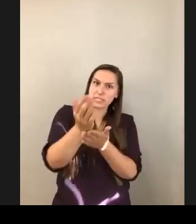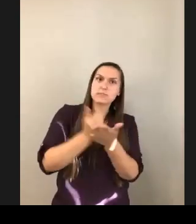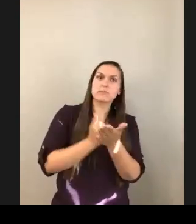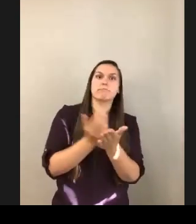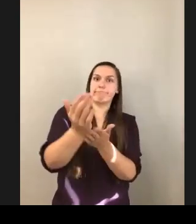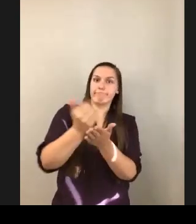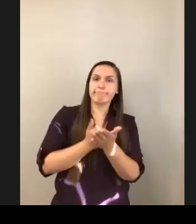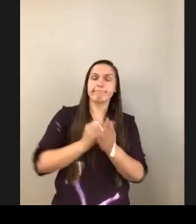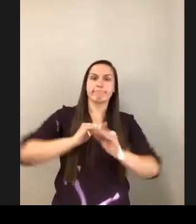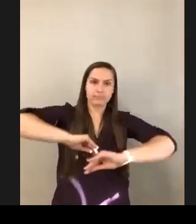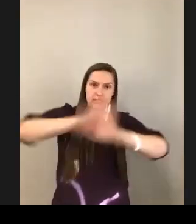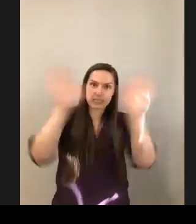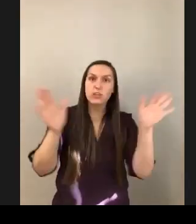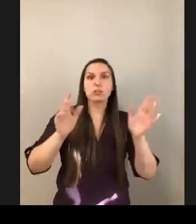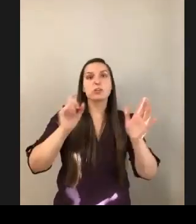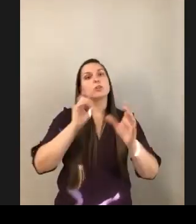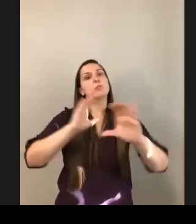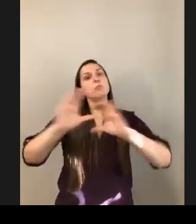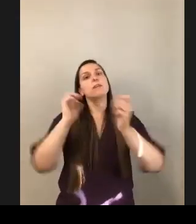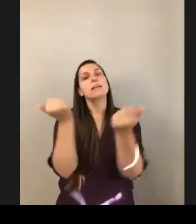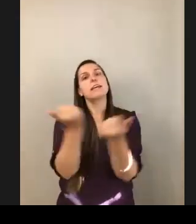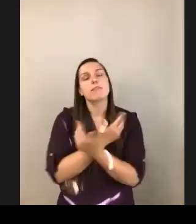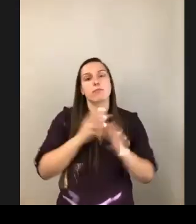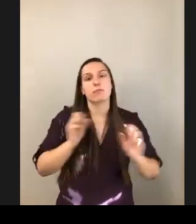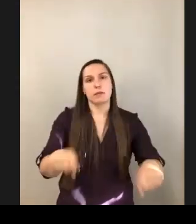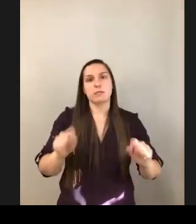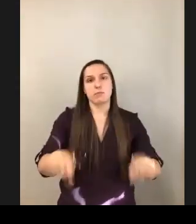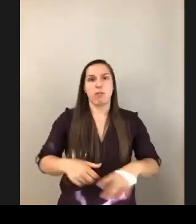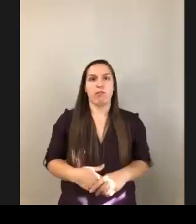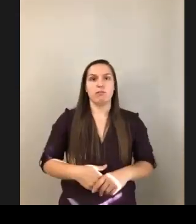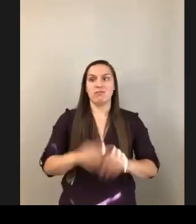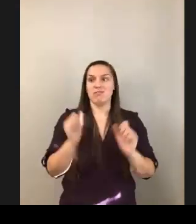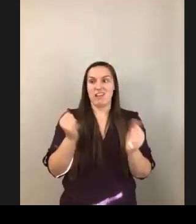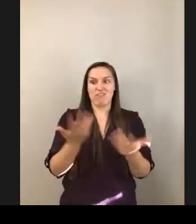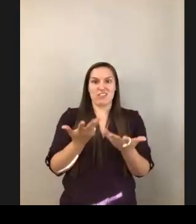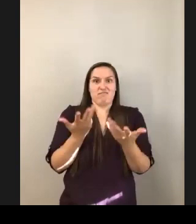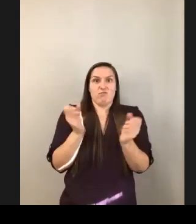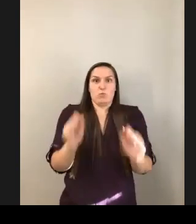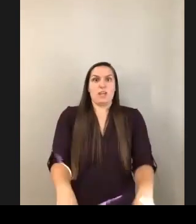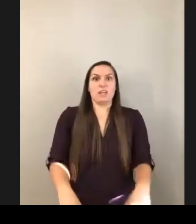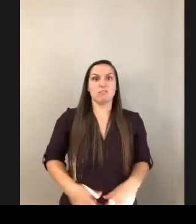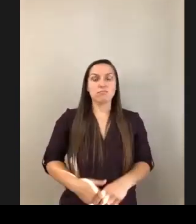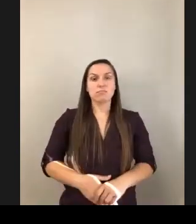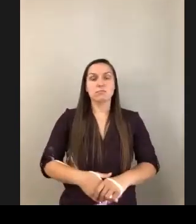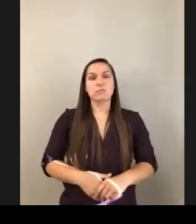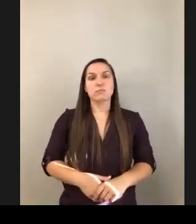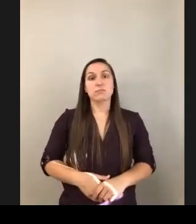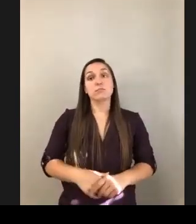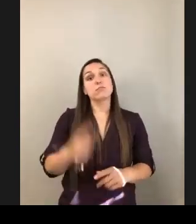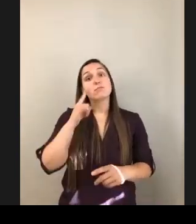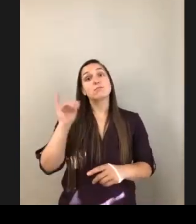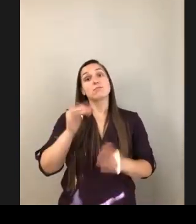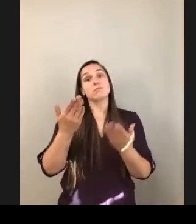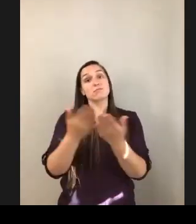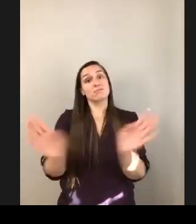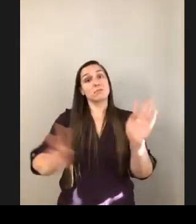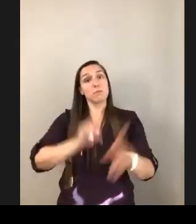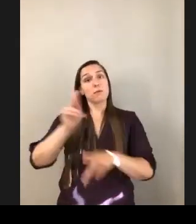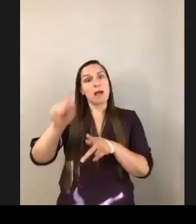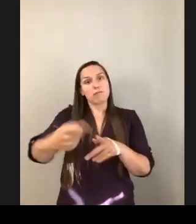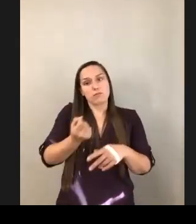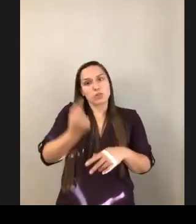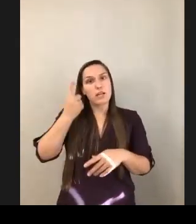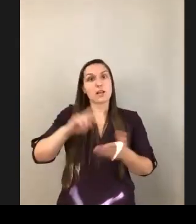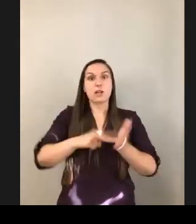favor de la transparencia, que uno puede comunicar todo lo posible, todo lo que es